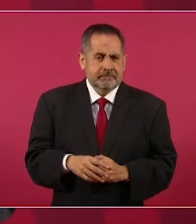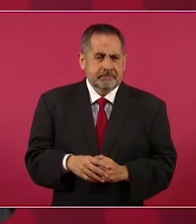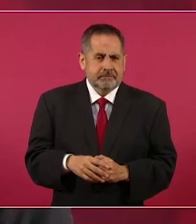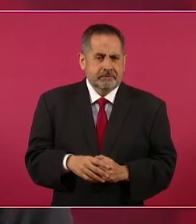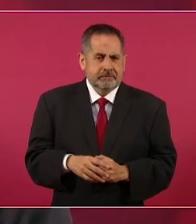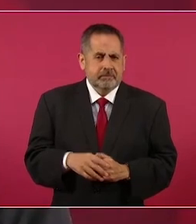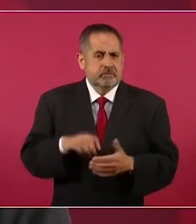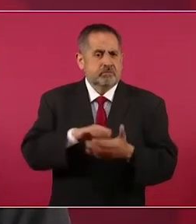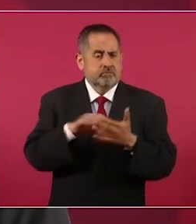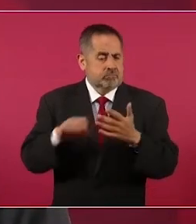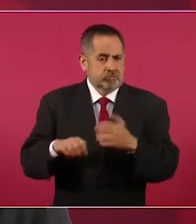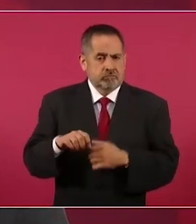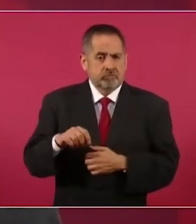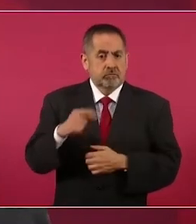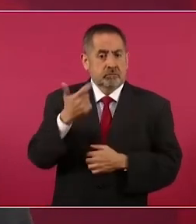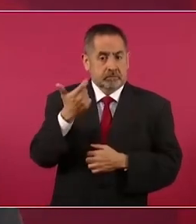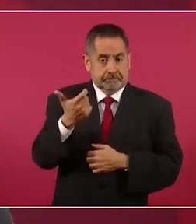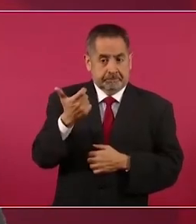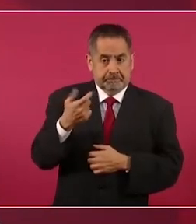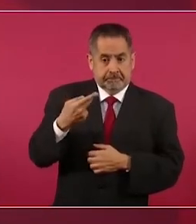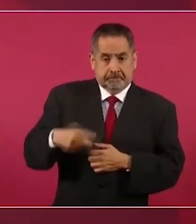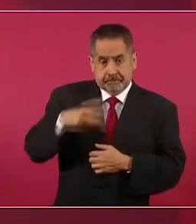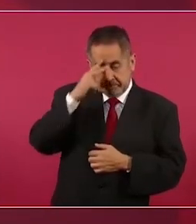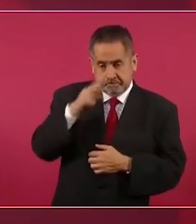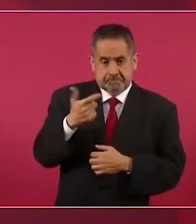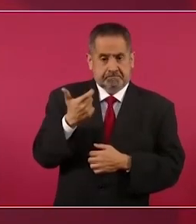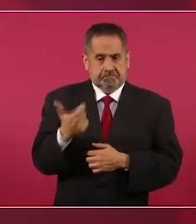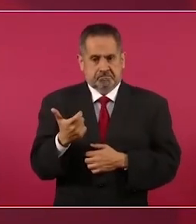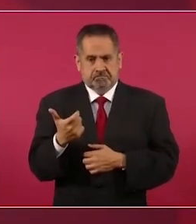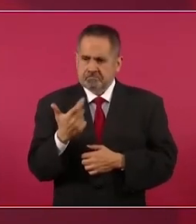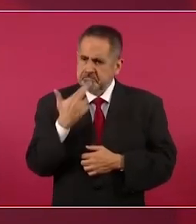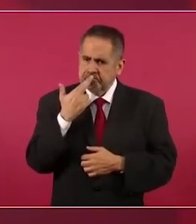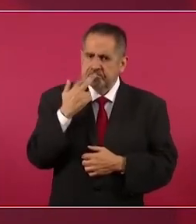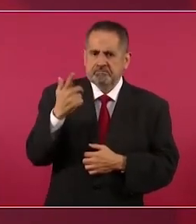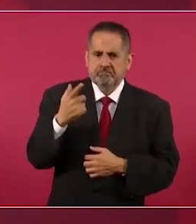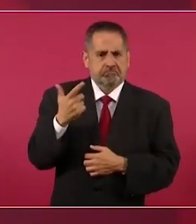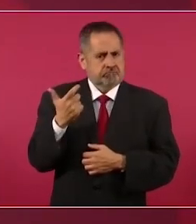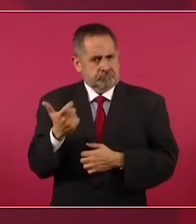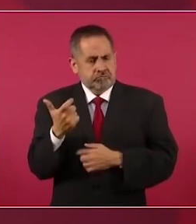El peso sea la moneda